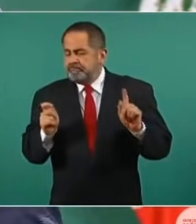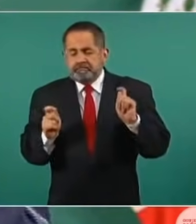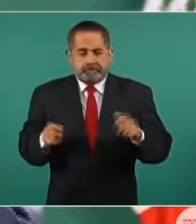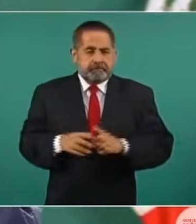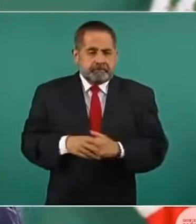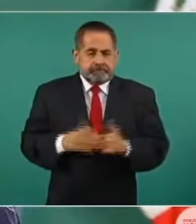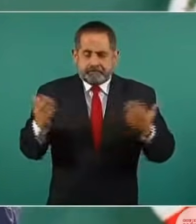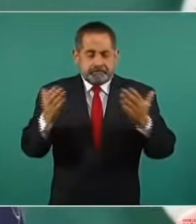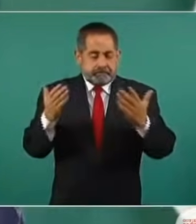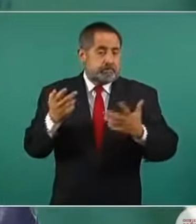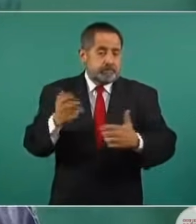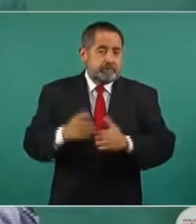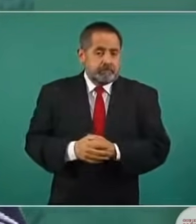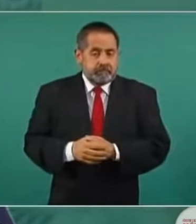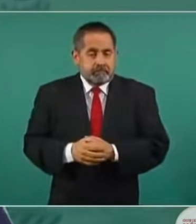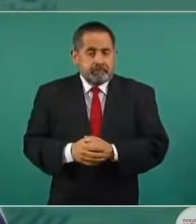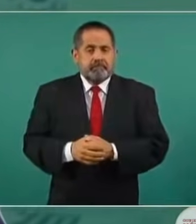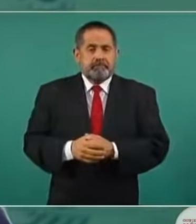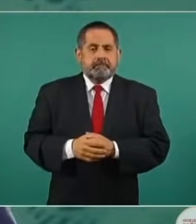y así